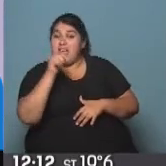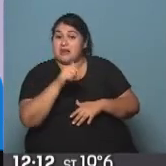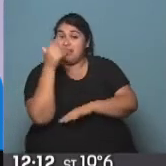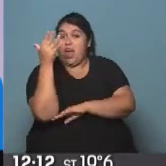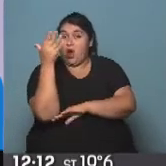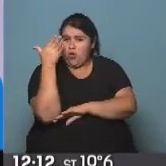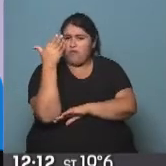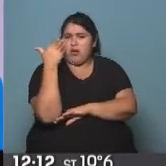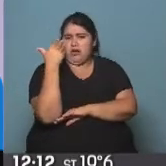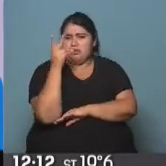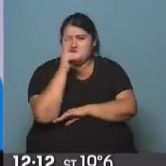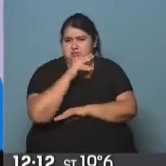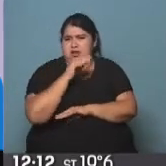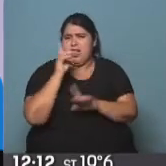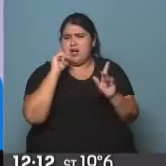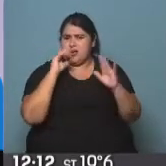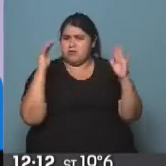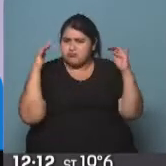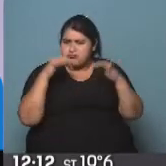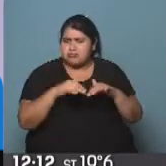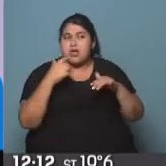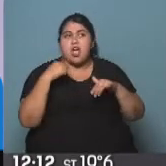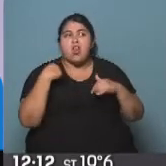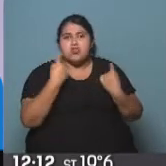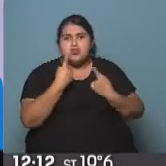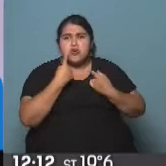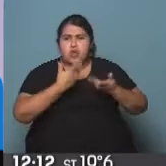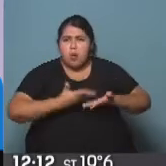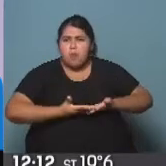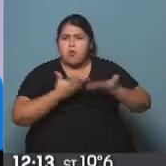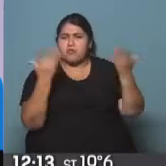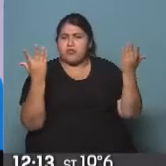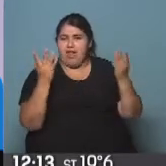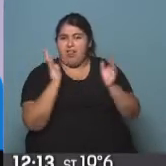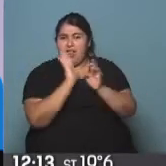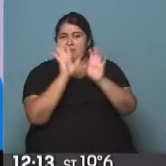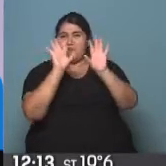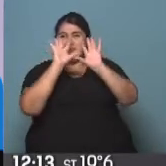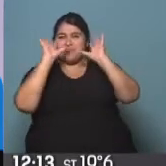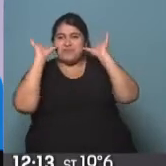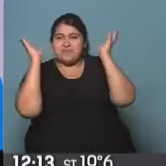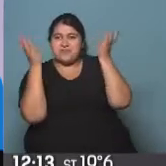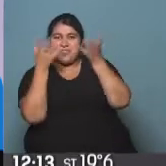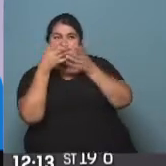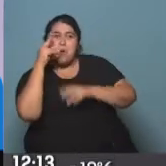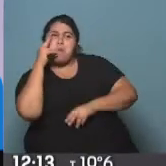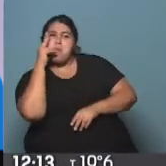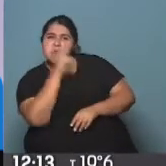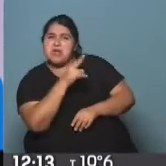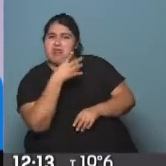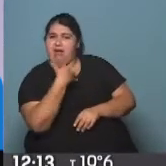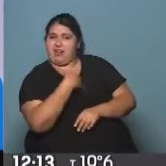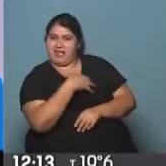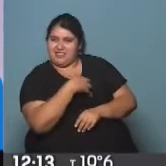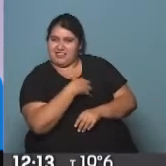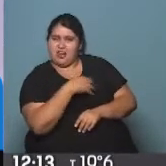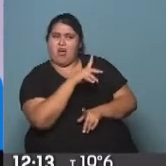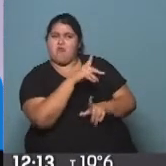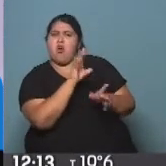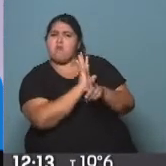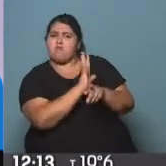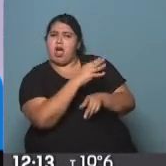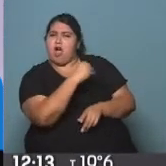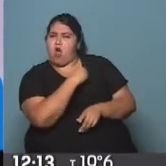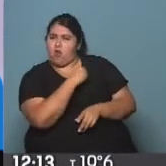de alto nivel demostramos una vez más que la comunidad internacional percibe a nuestro país como un socio